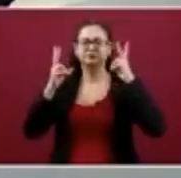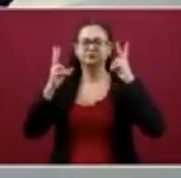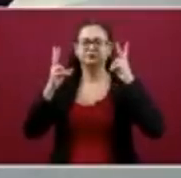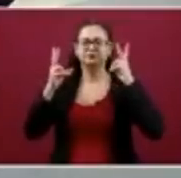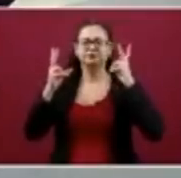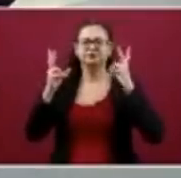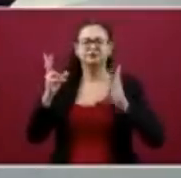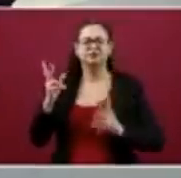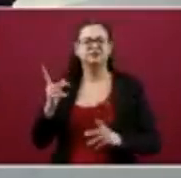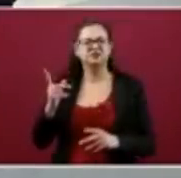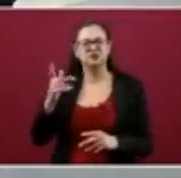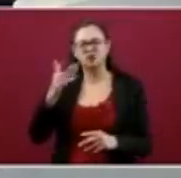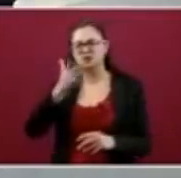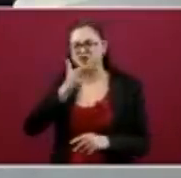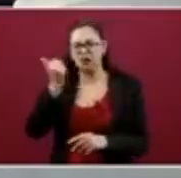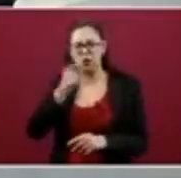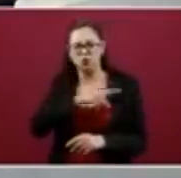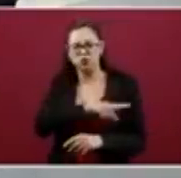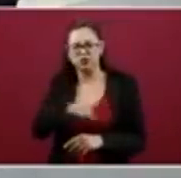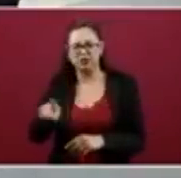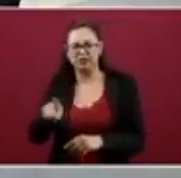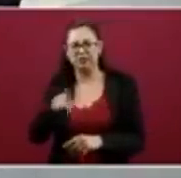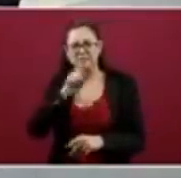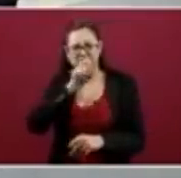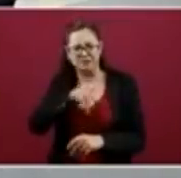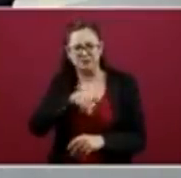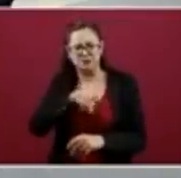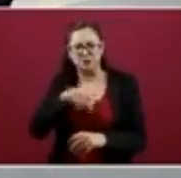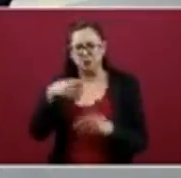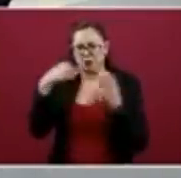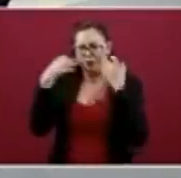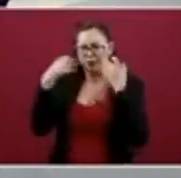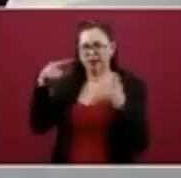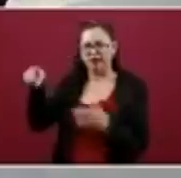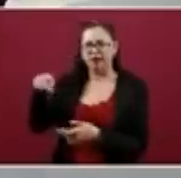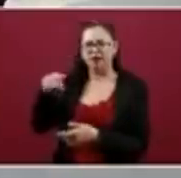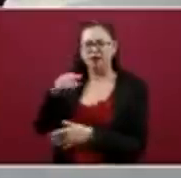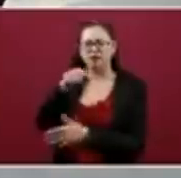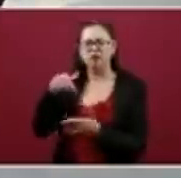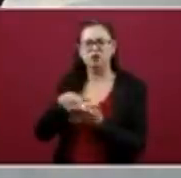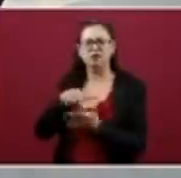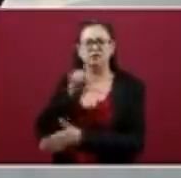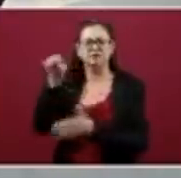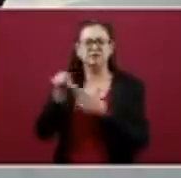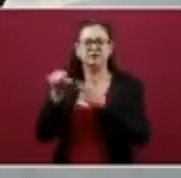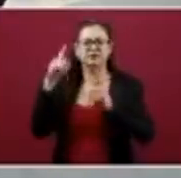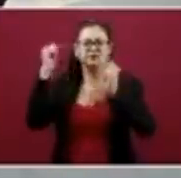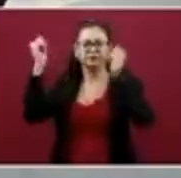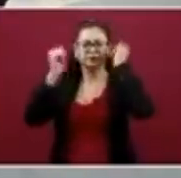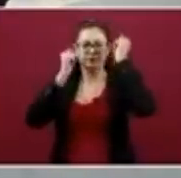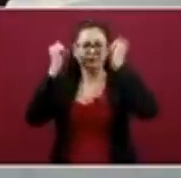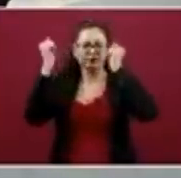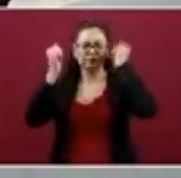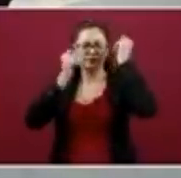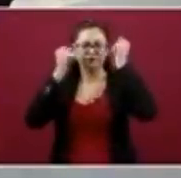no sé si fueron ustedes también a un centro turístico,